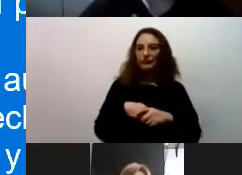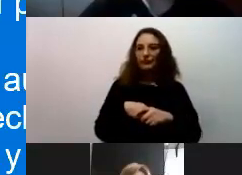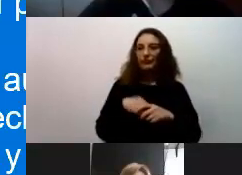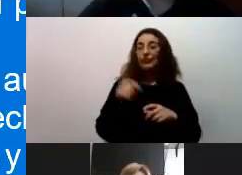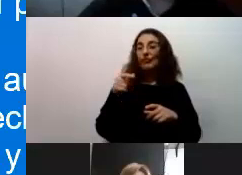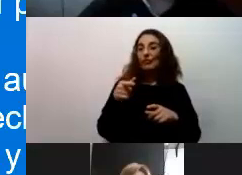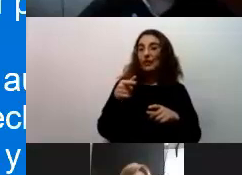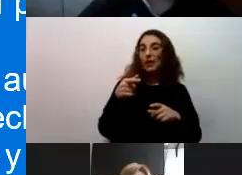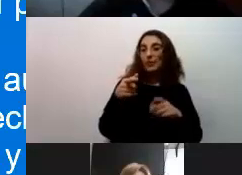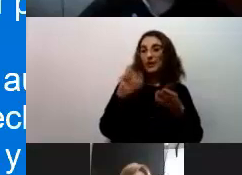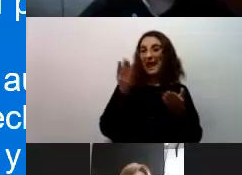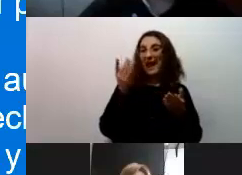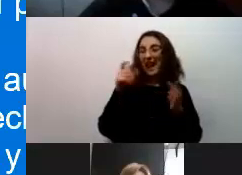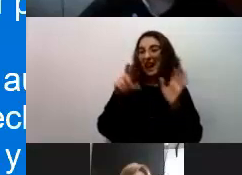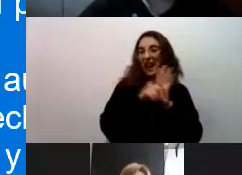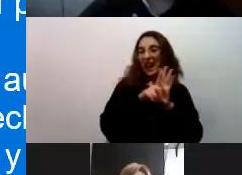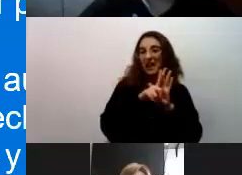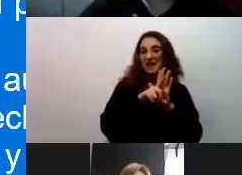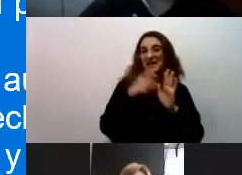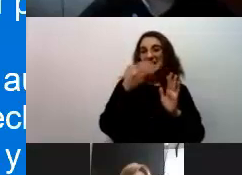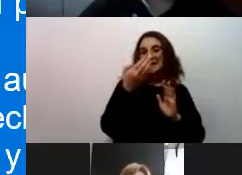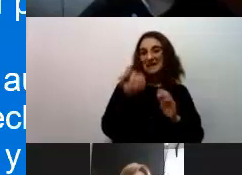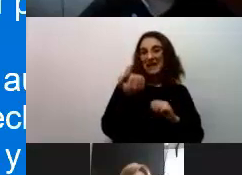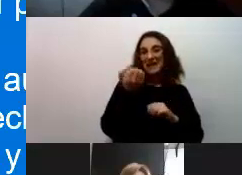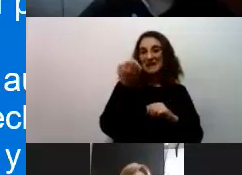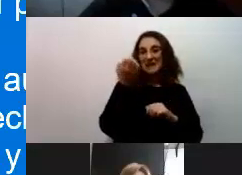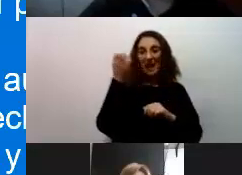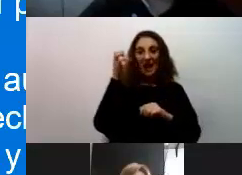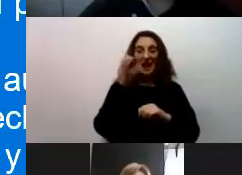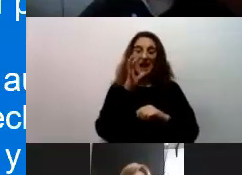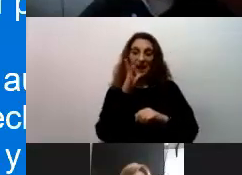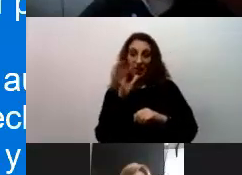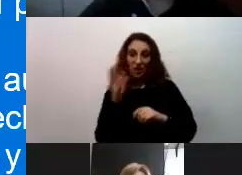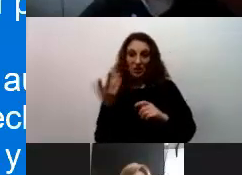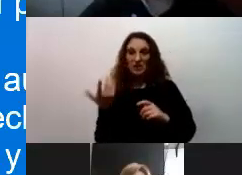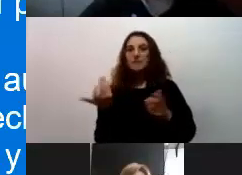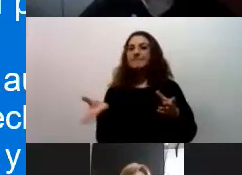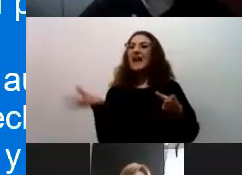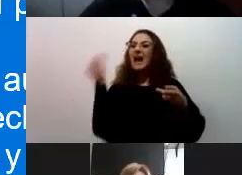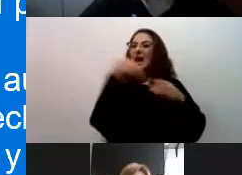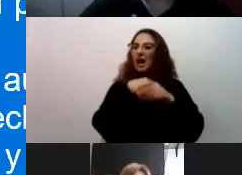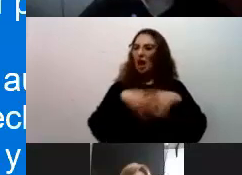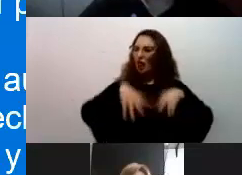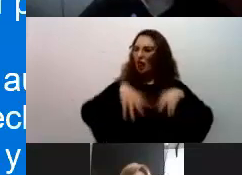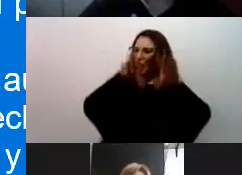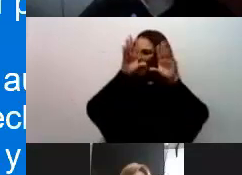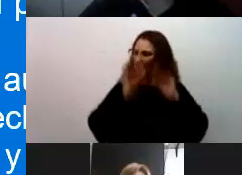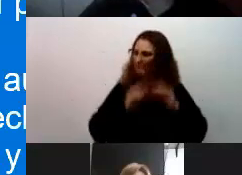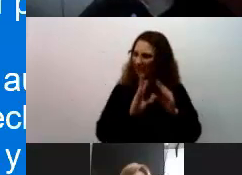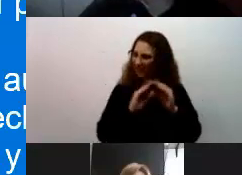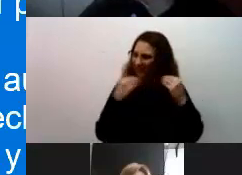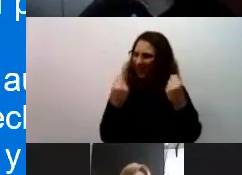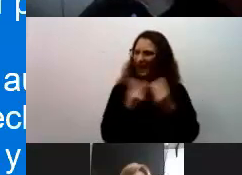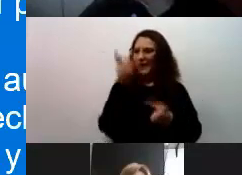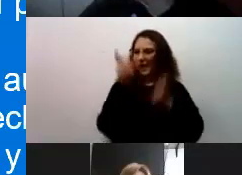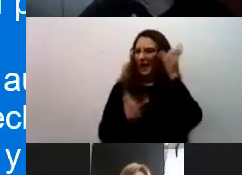24.314, 25.635, logrando una integración plena de las personas con discapacidad, fue y